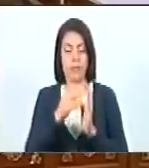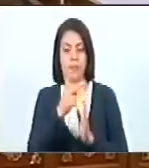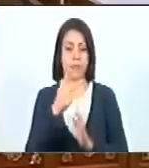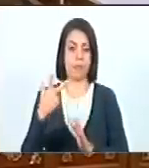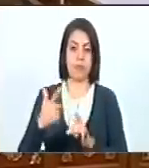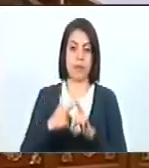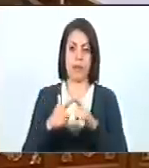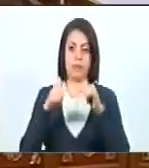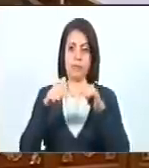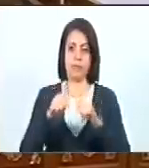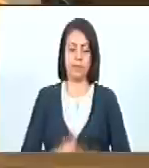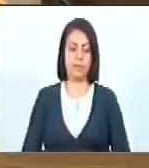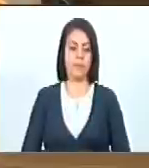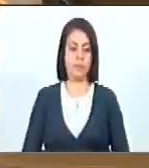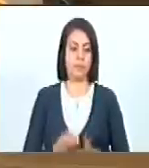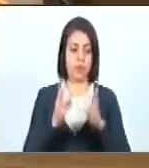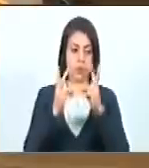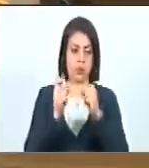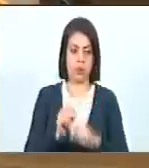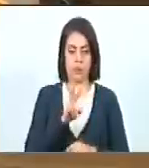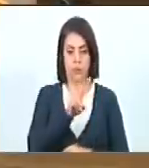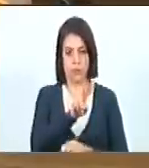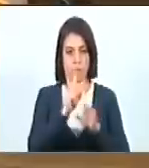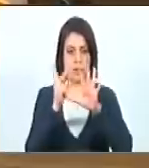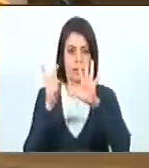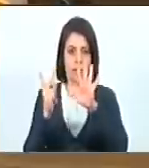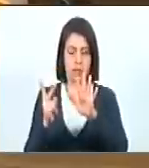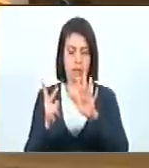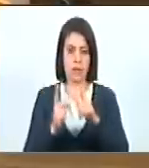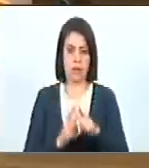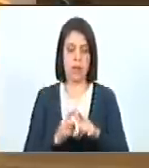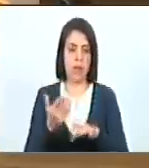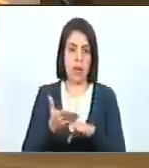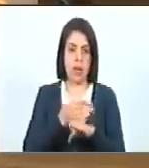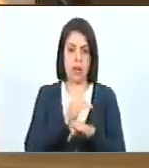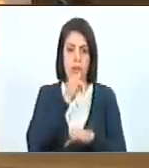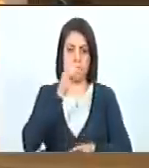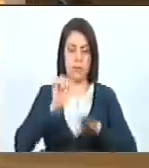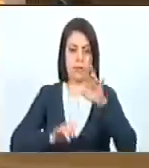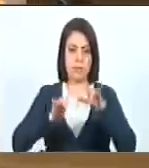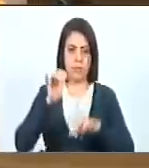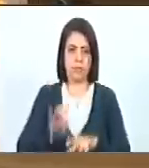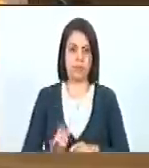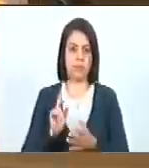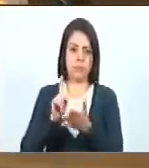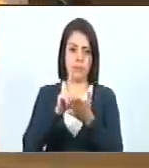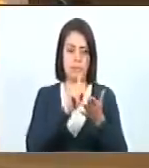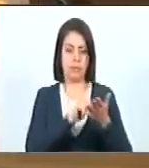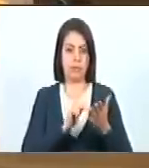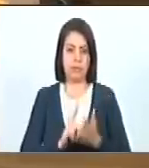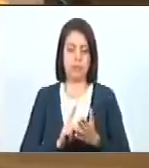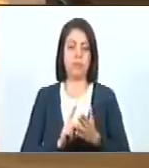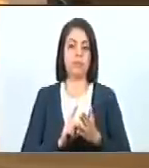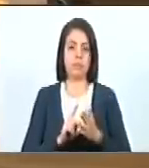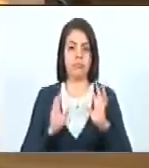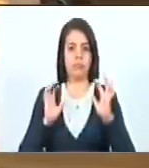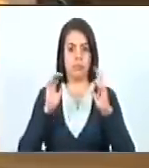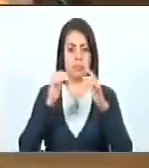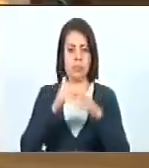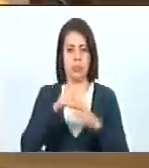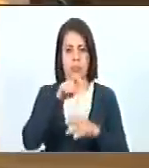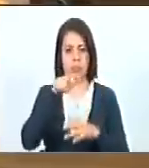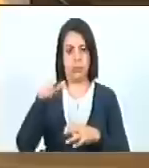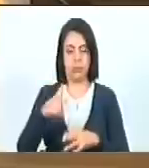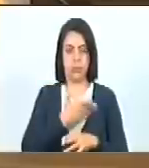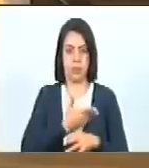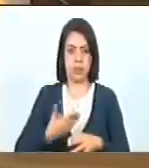2023. Acta número 27. Previo anuncio de secretaría de la existencia del quórum reglamentario, el